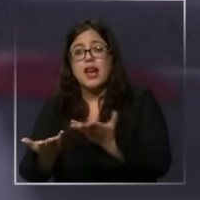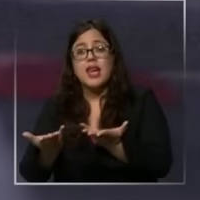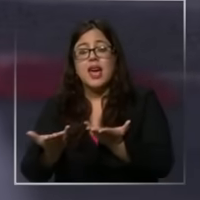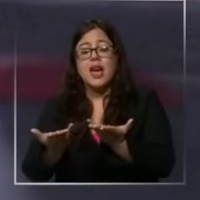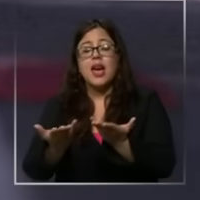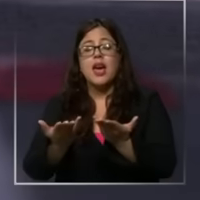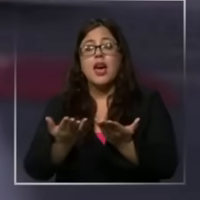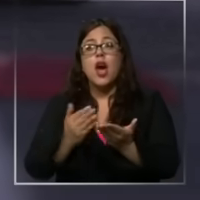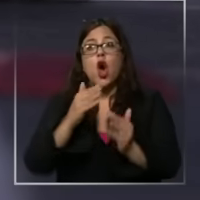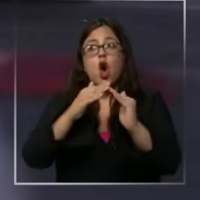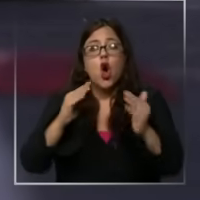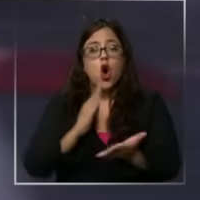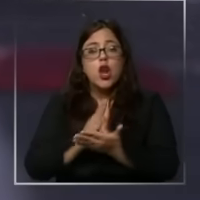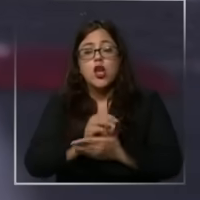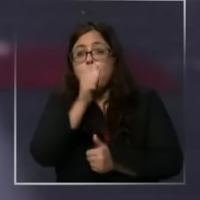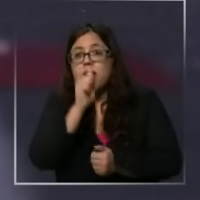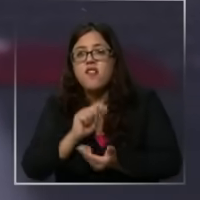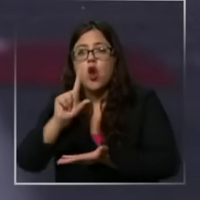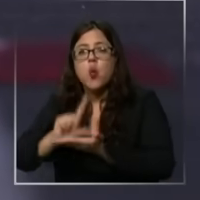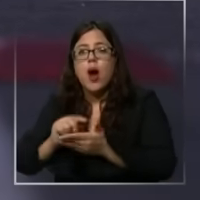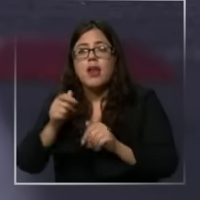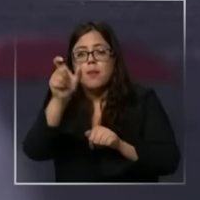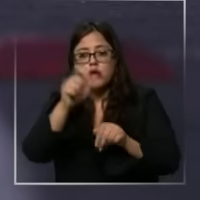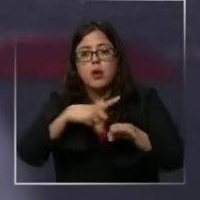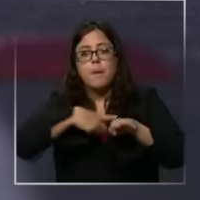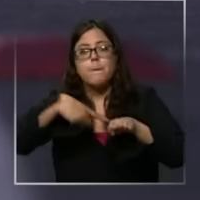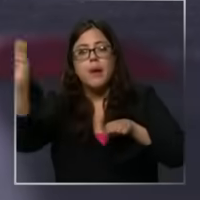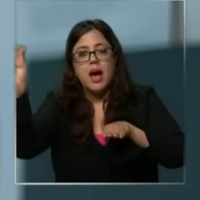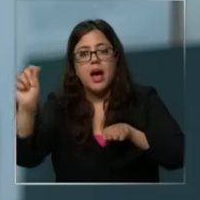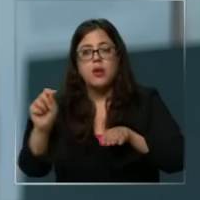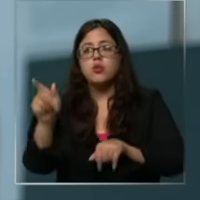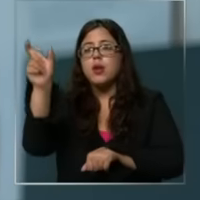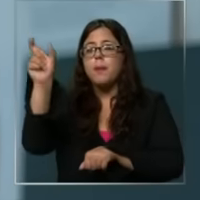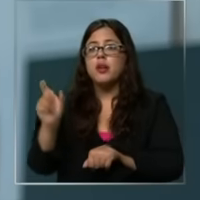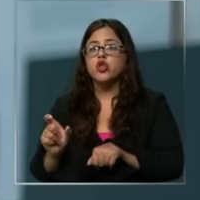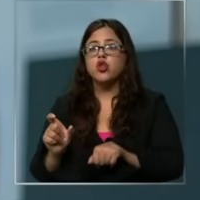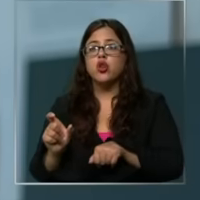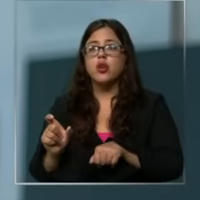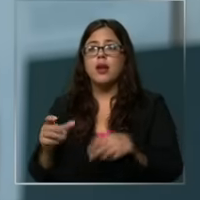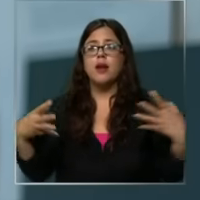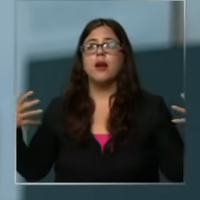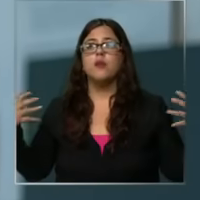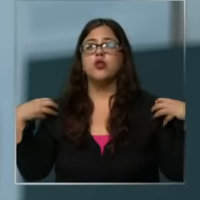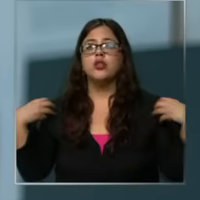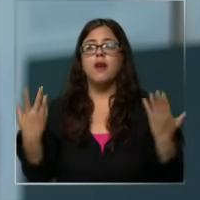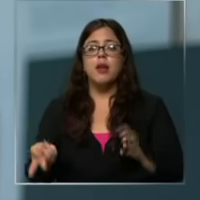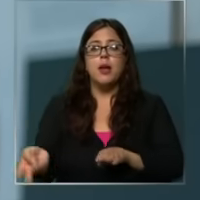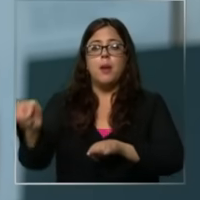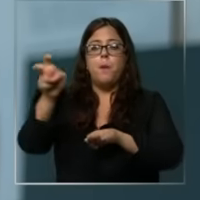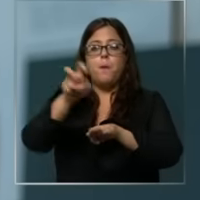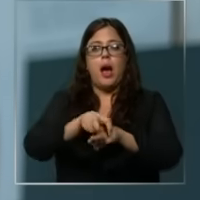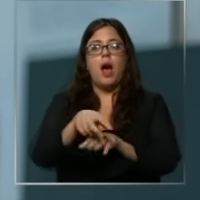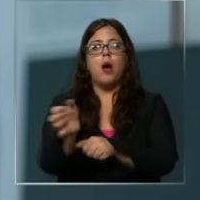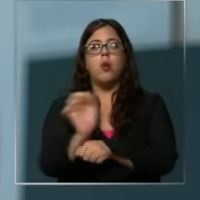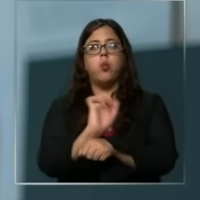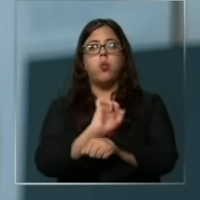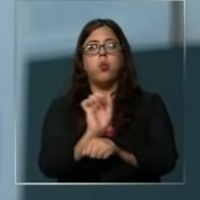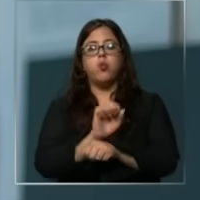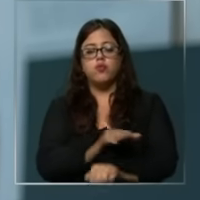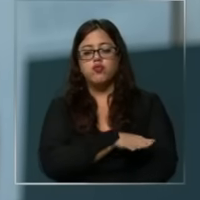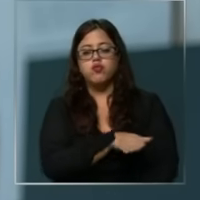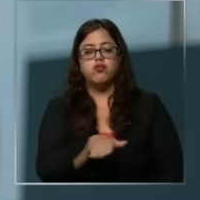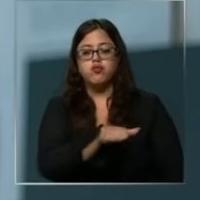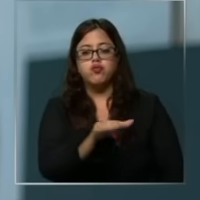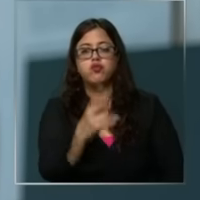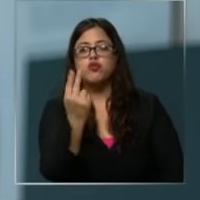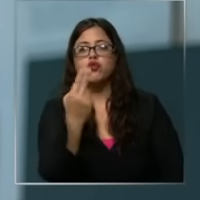zona y escapó. Uno de los imputados toma el vehículo en el rol de piloto y lo traslada